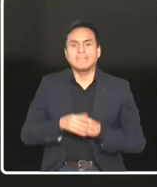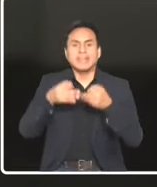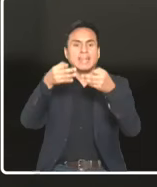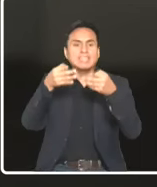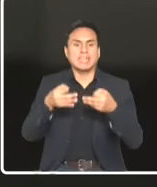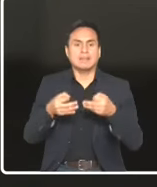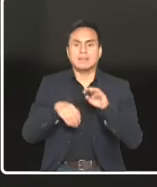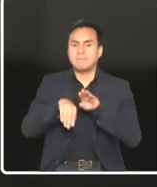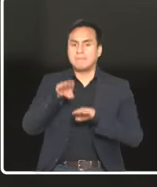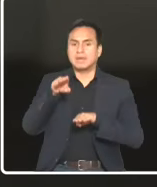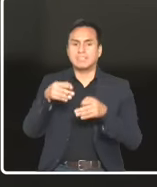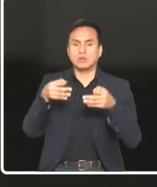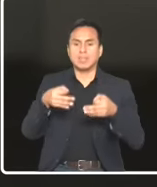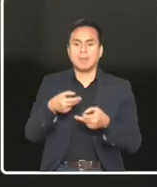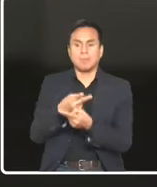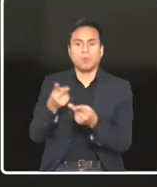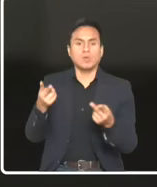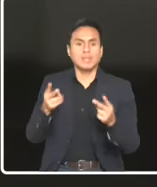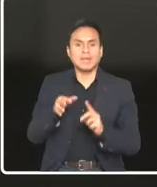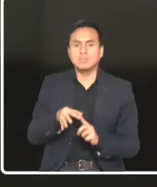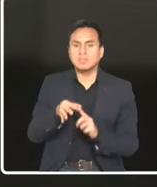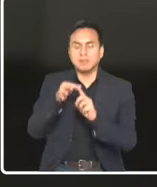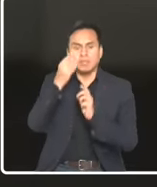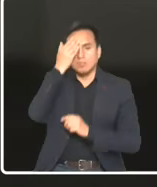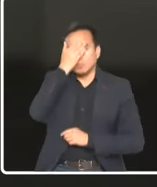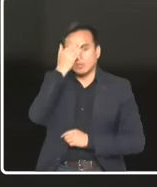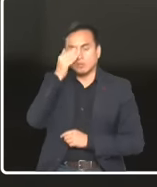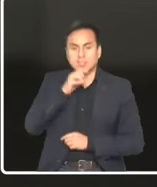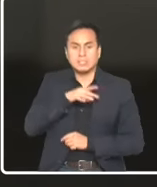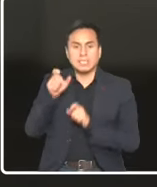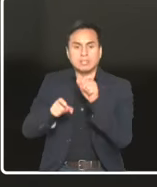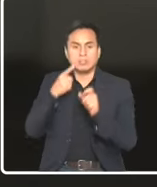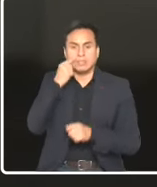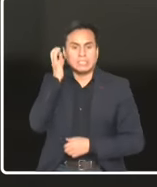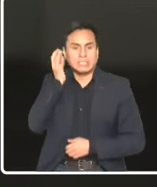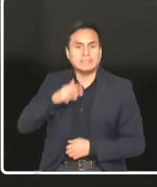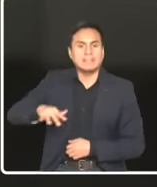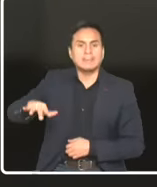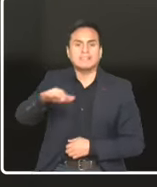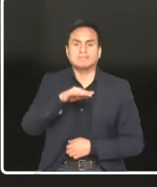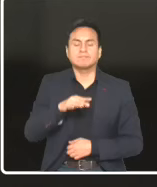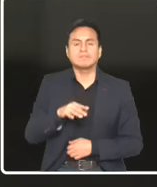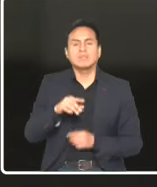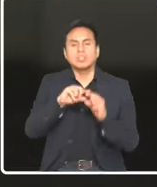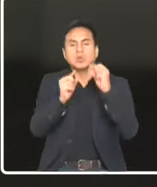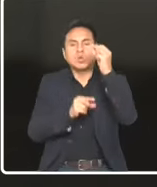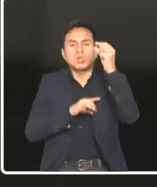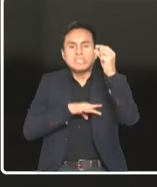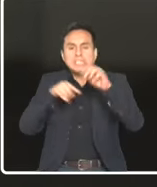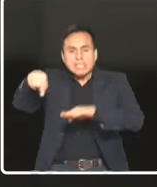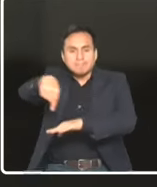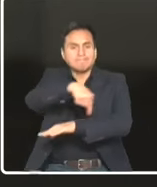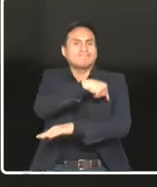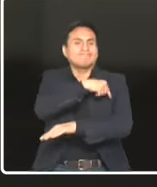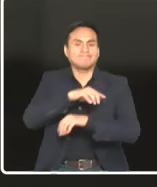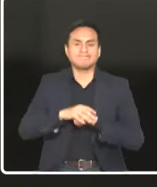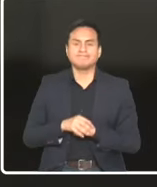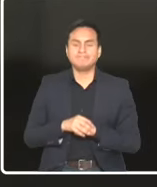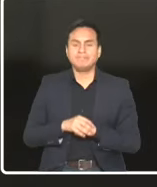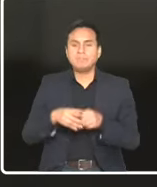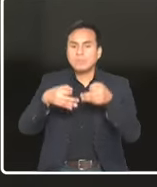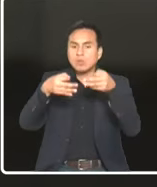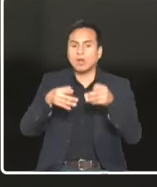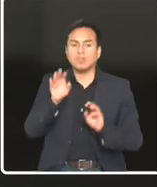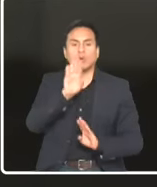garantizar una mayor seguridad pública que es la principal preocupación de los chilenos y chilenas a lo largo del territorio nacional y con un